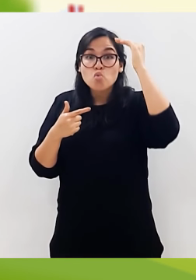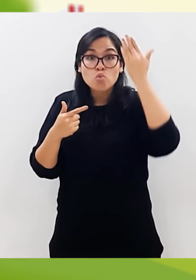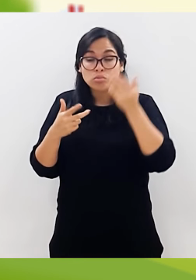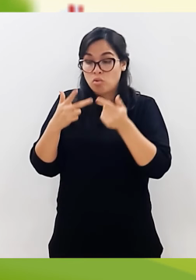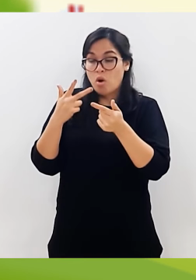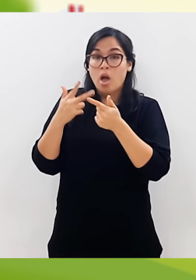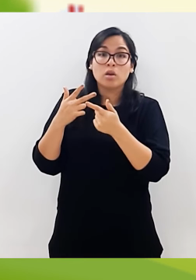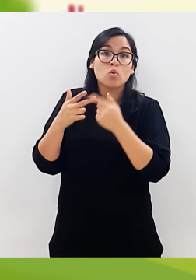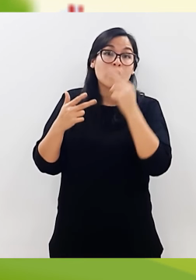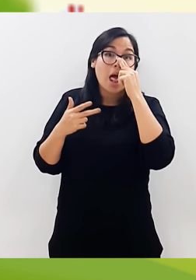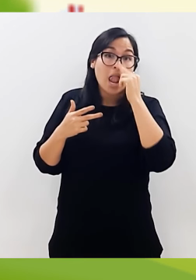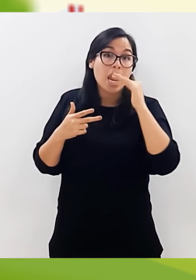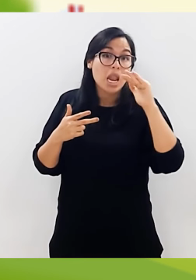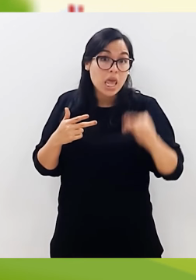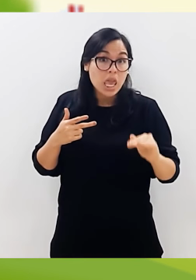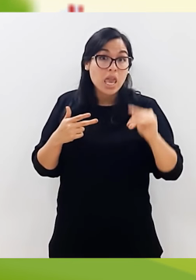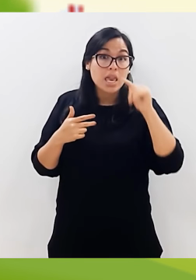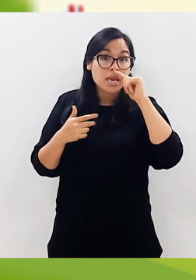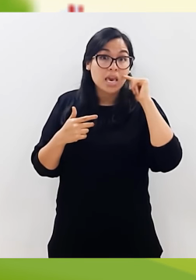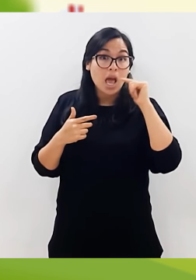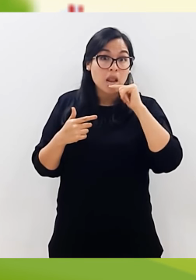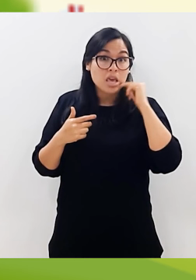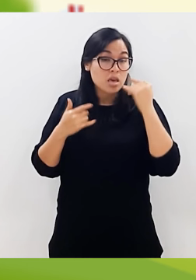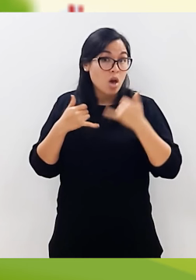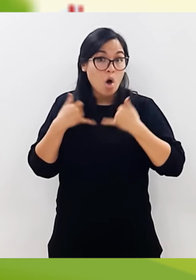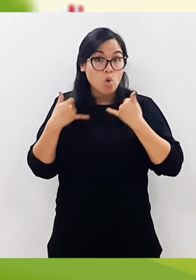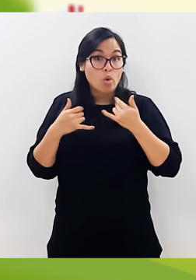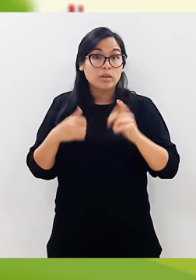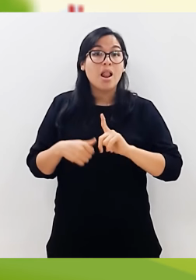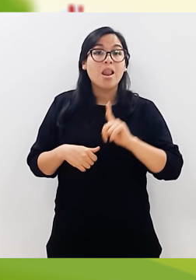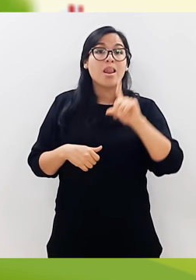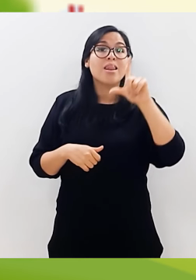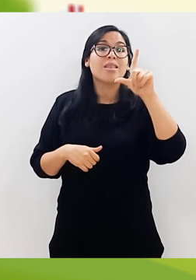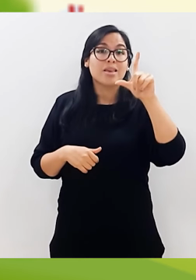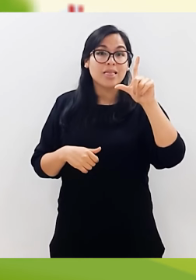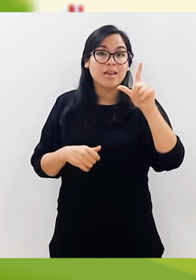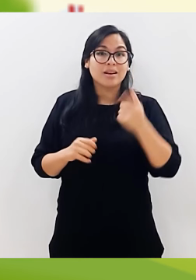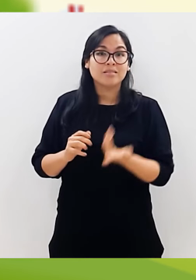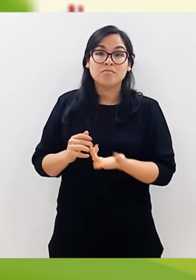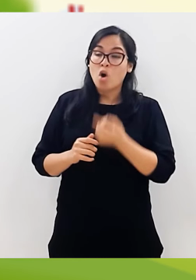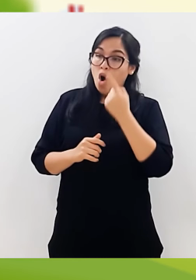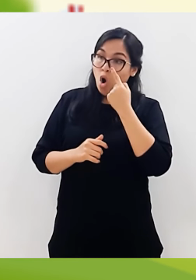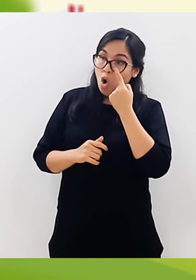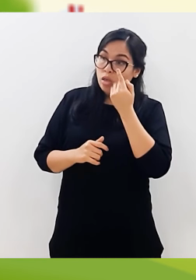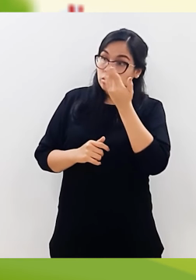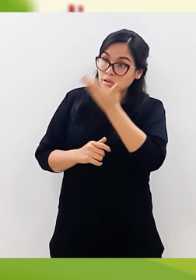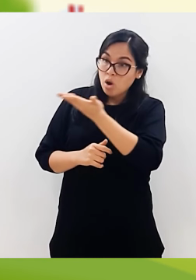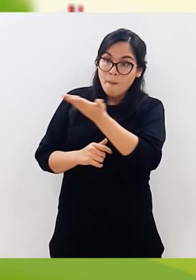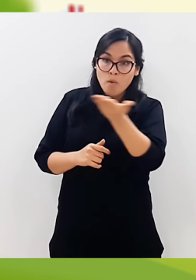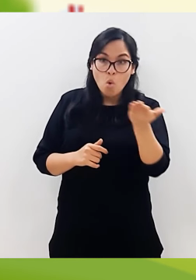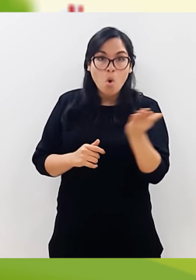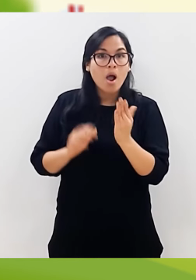comunitario de protección de niñas, niños y adolescentes.